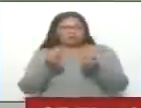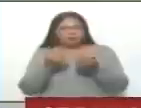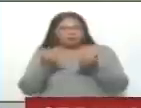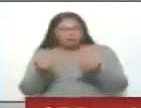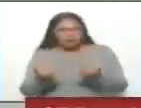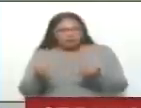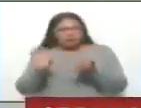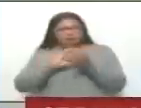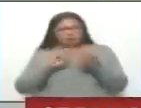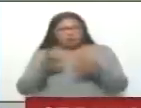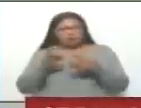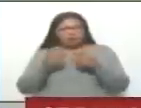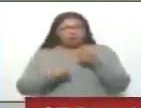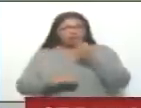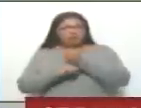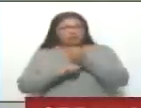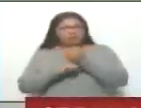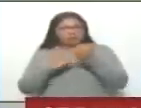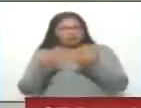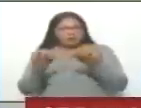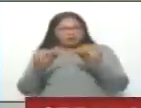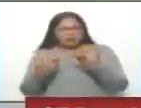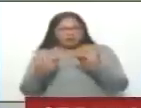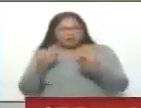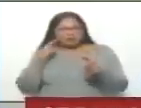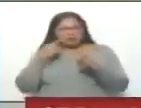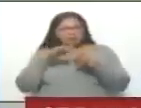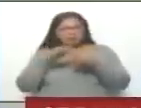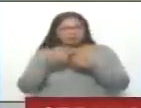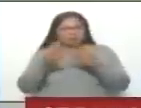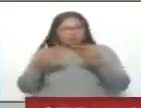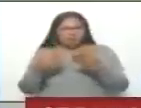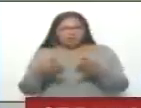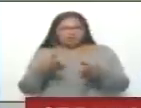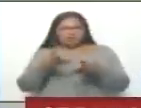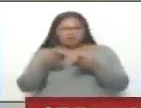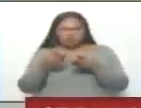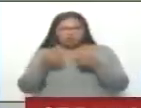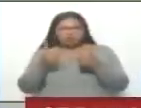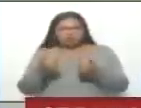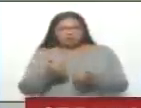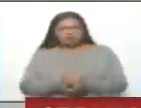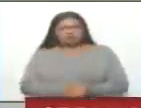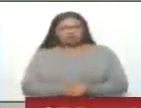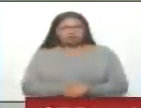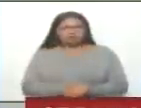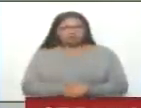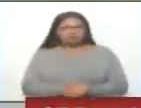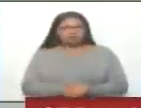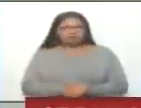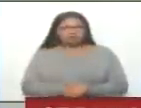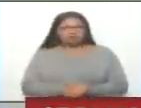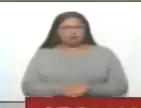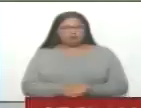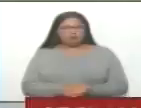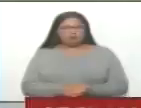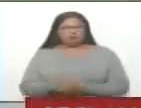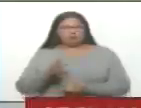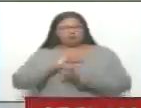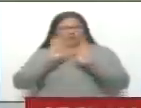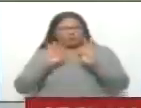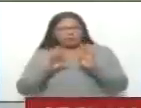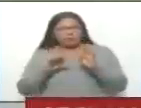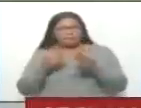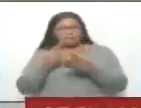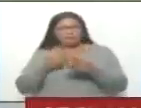primas y el sueldo base traiga como consecuencia que yo tenga poder adquisitivo. Eso es el salario. Pero los bonos